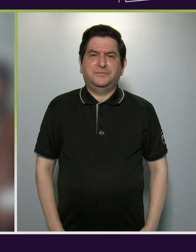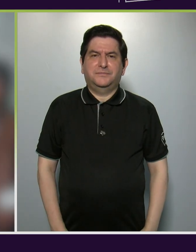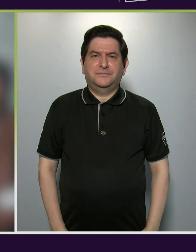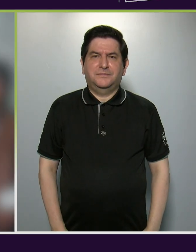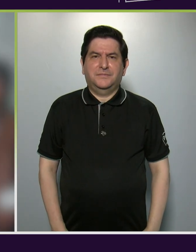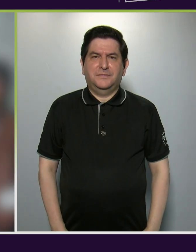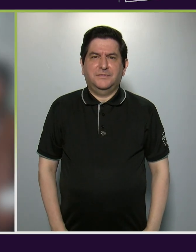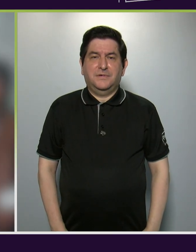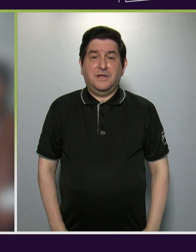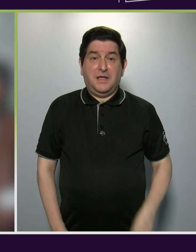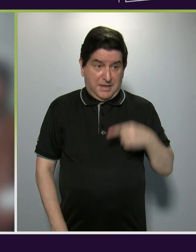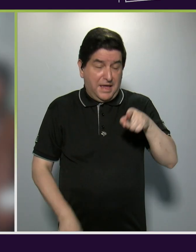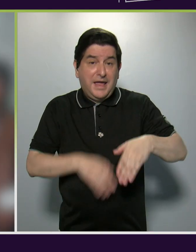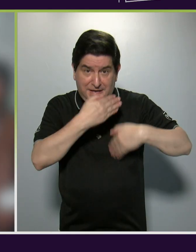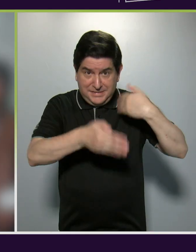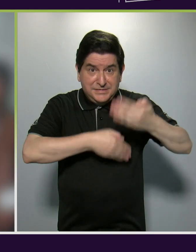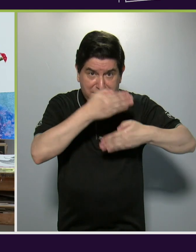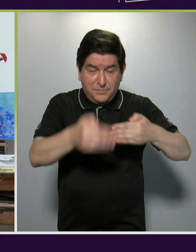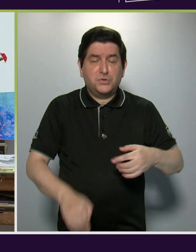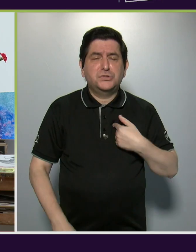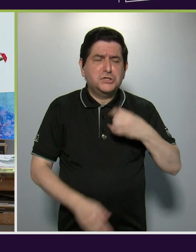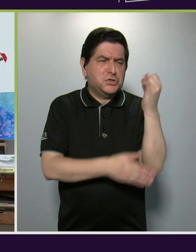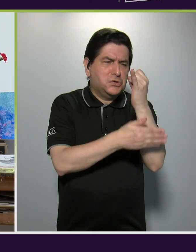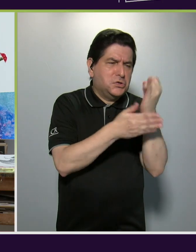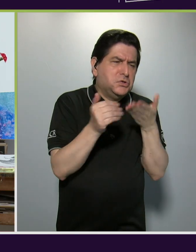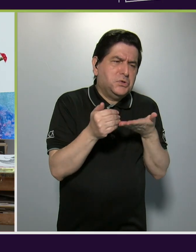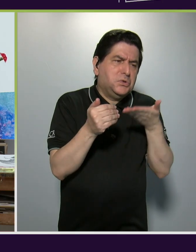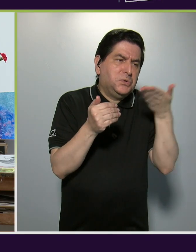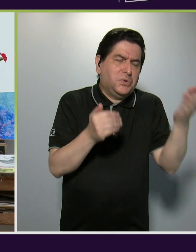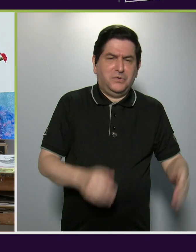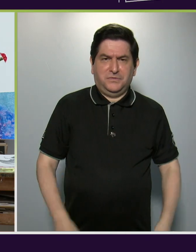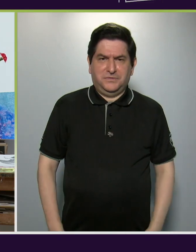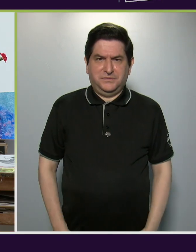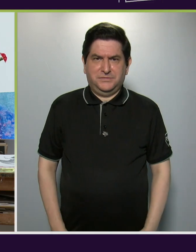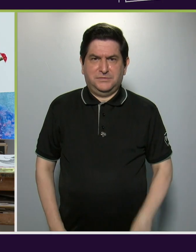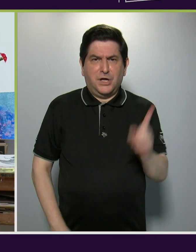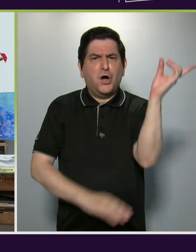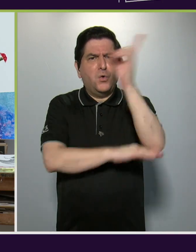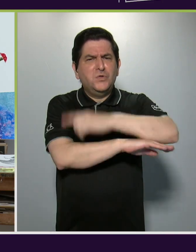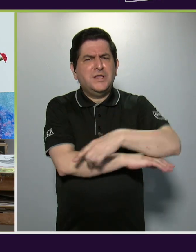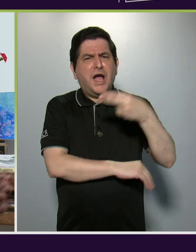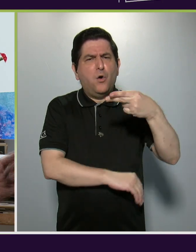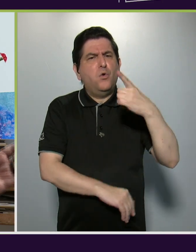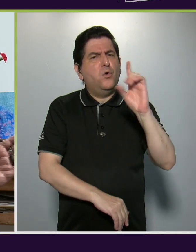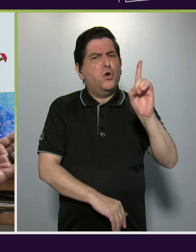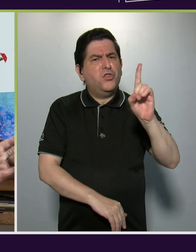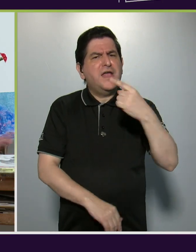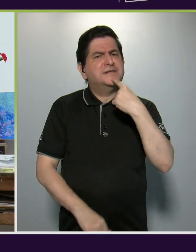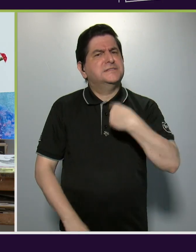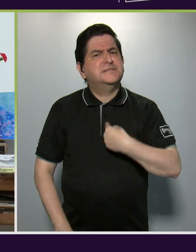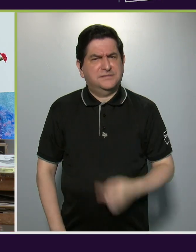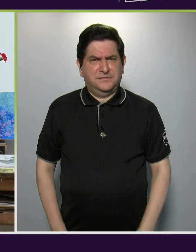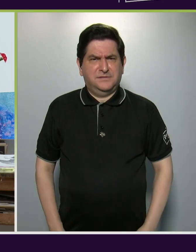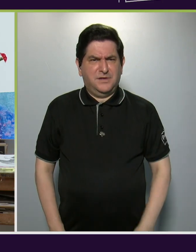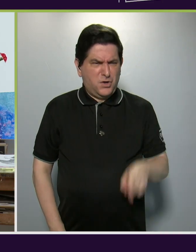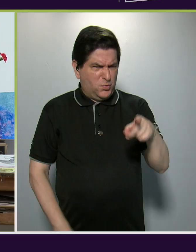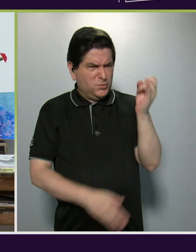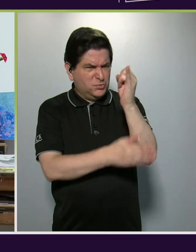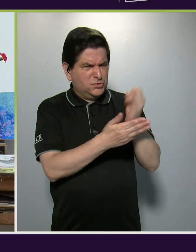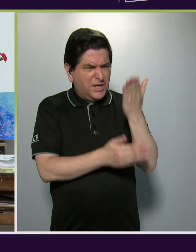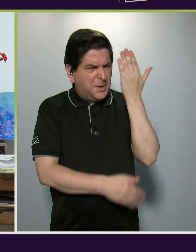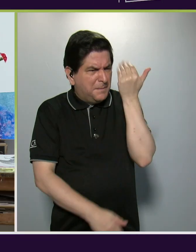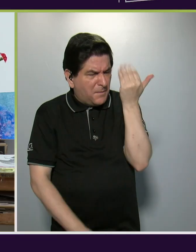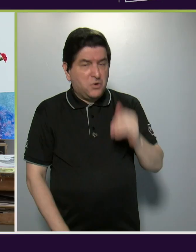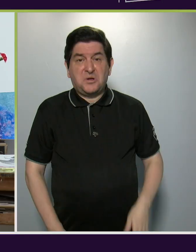Entre ese ir y venir, yo dibujaba cositas. Y un día me dijo Hugo Díaz que para qué estaba haciendo esos dibujos.